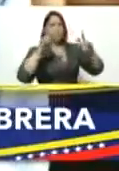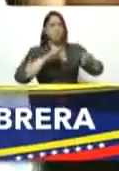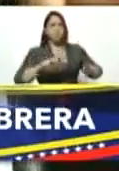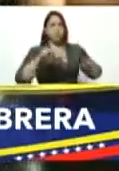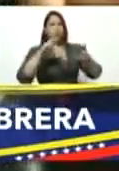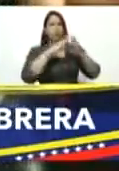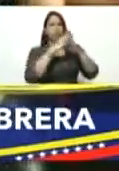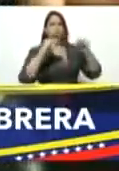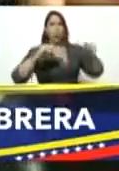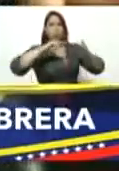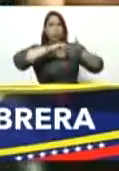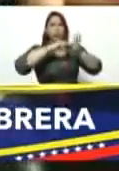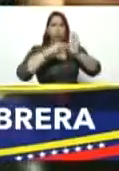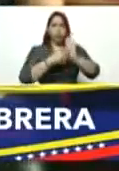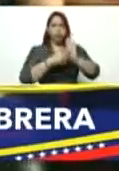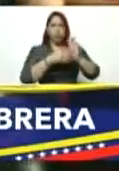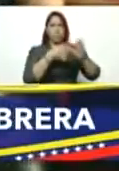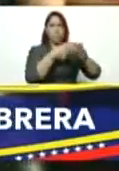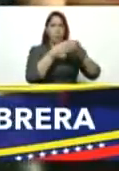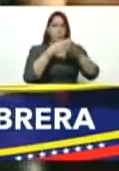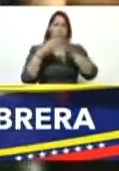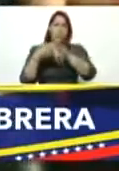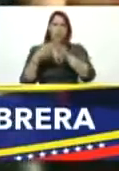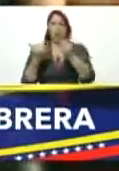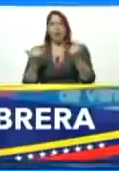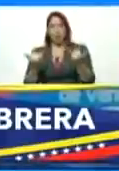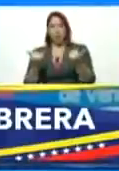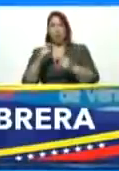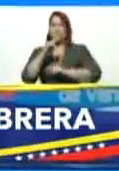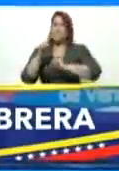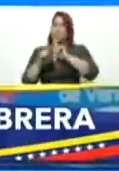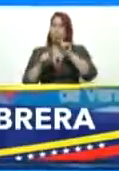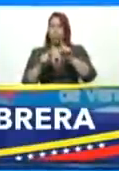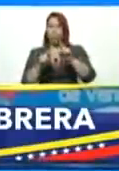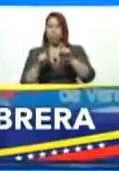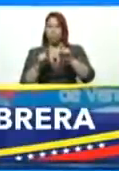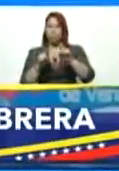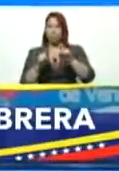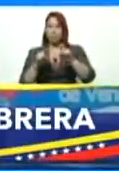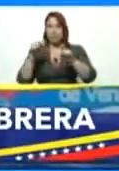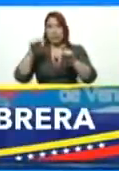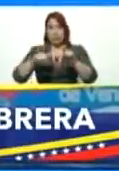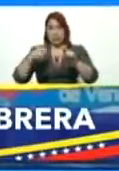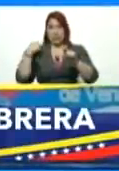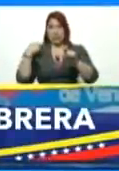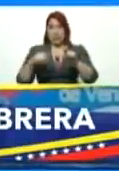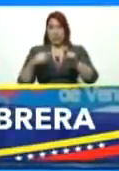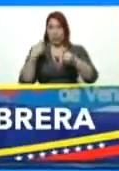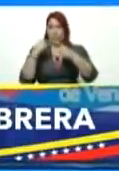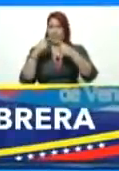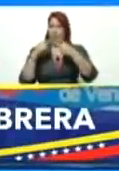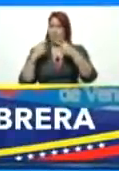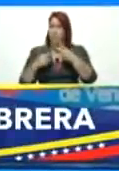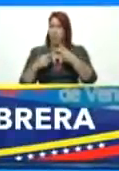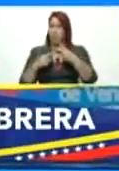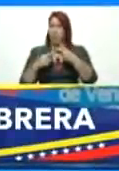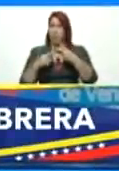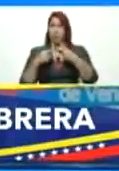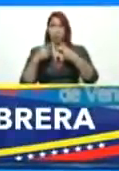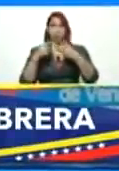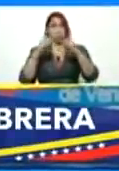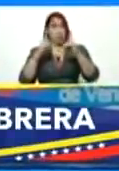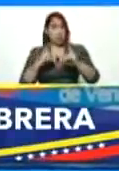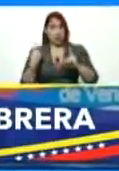significan las estructuras ahora una pregunta bueno aquí tengo una cantidad de cosas que tengo que decidir